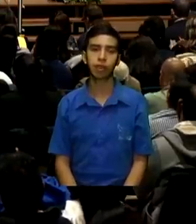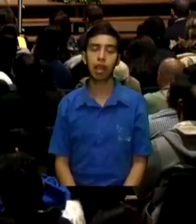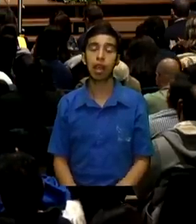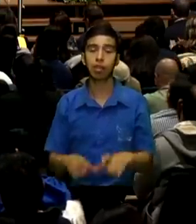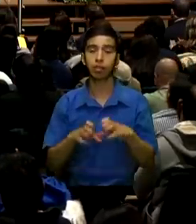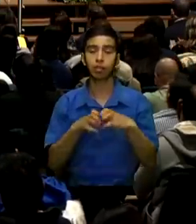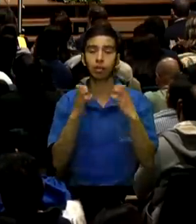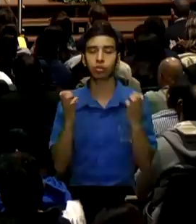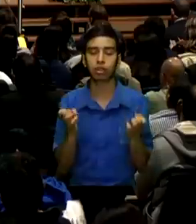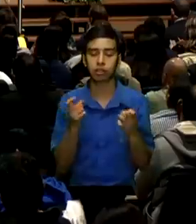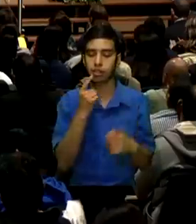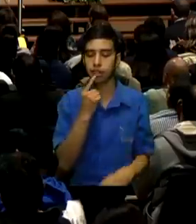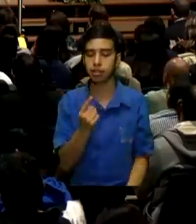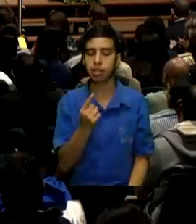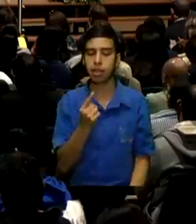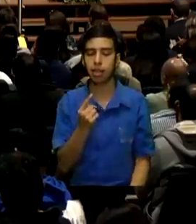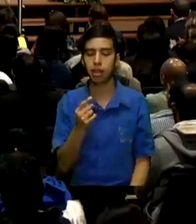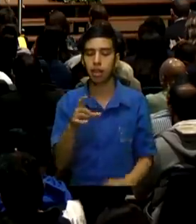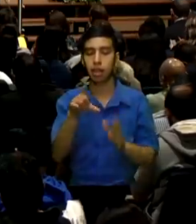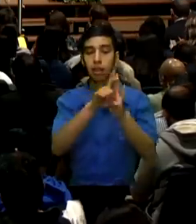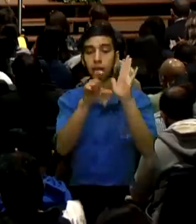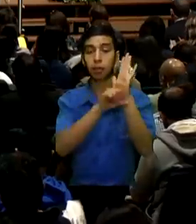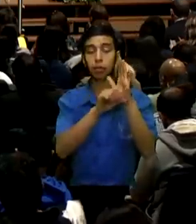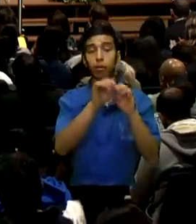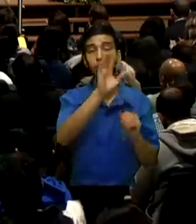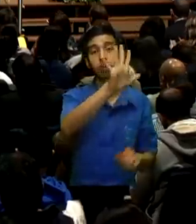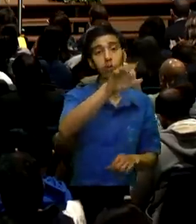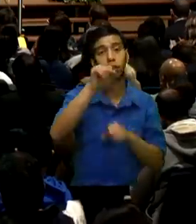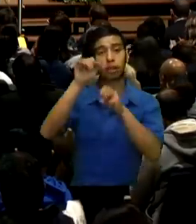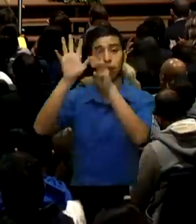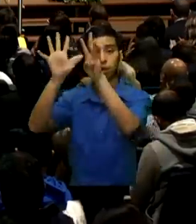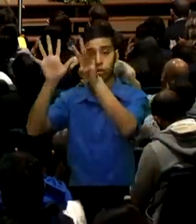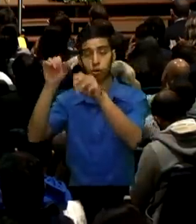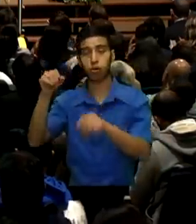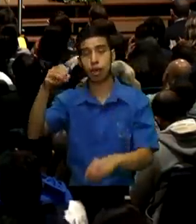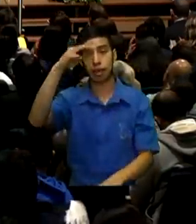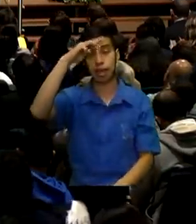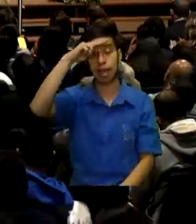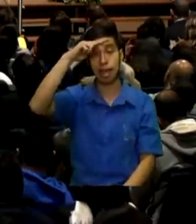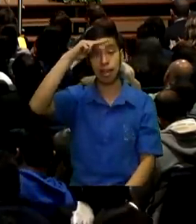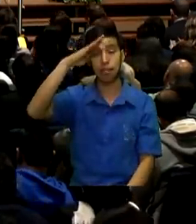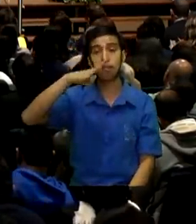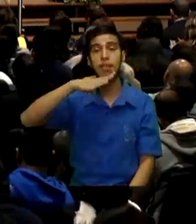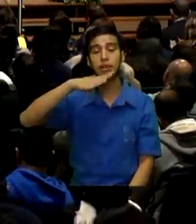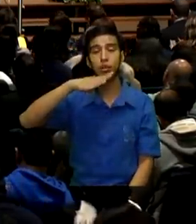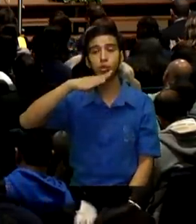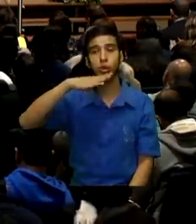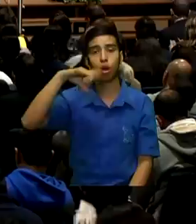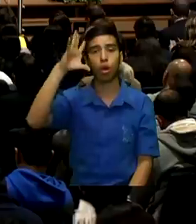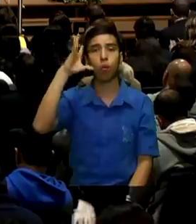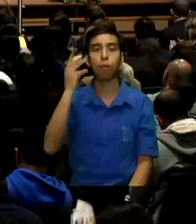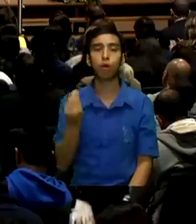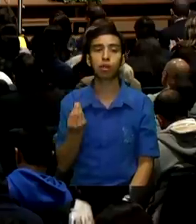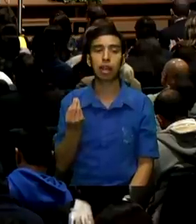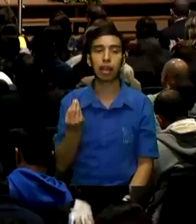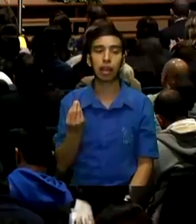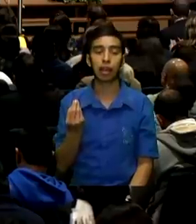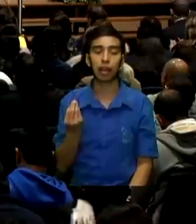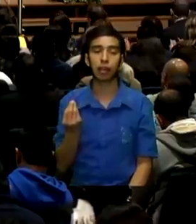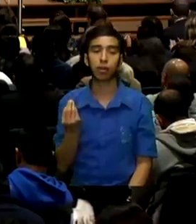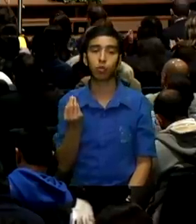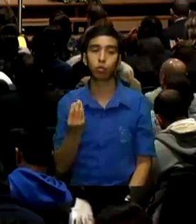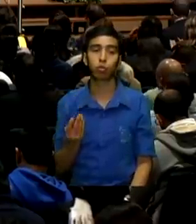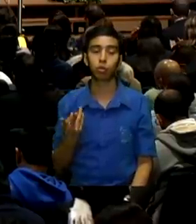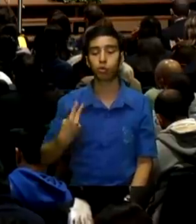Entonces, dice en el capítulo 58 de la Biblia, es decir, Hebreos, porque todavía en vuestra lucha contra el